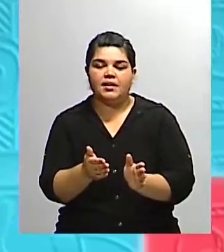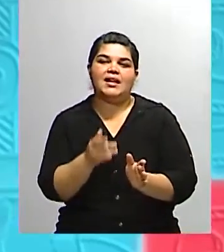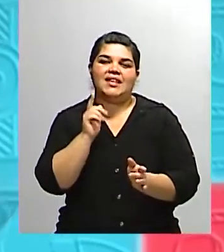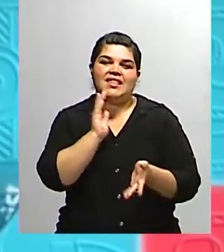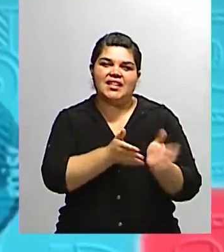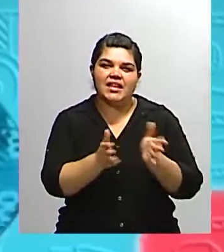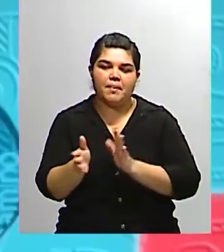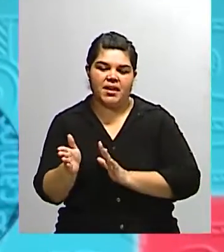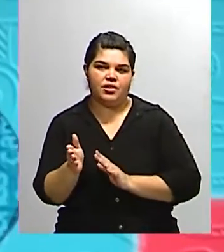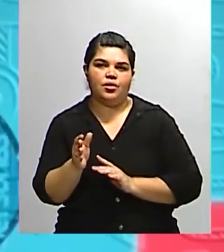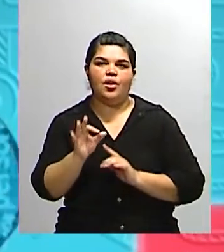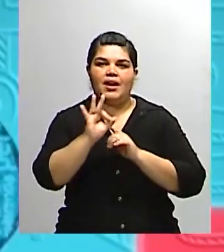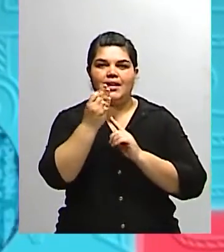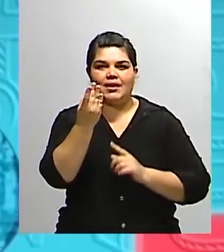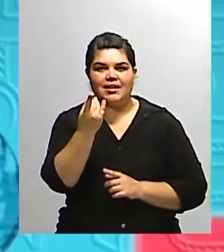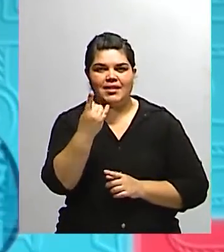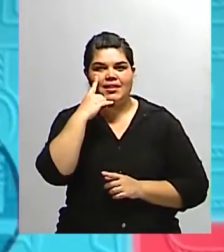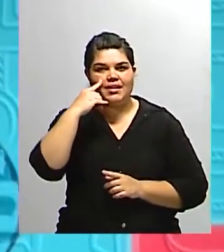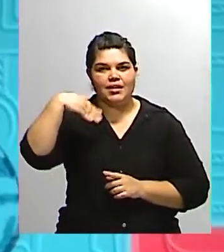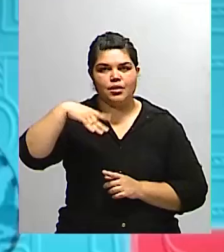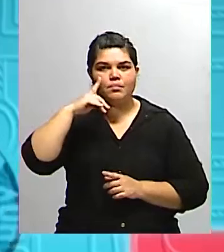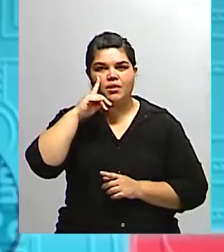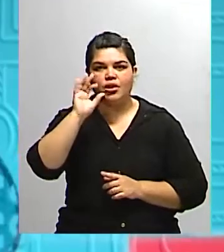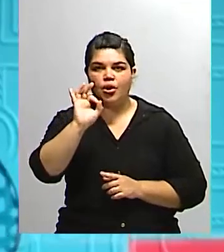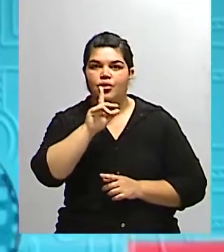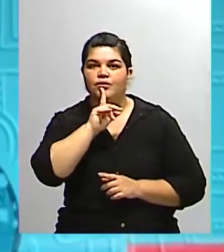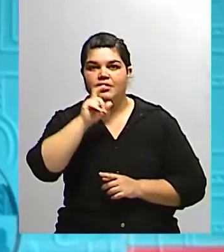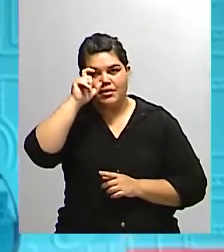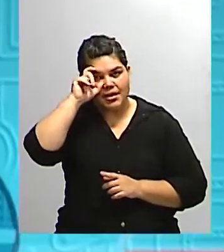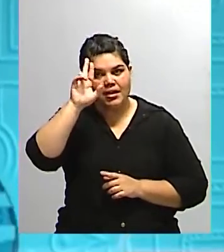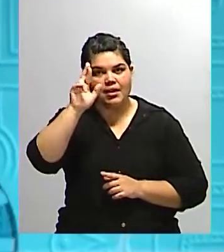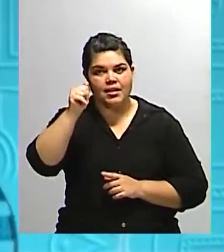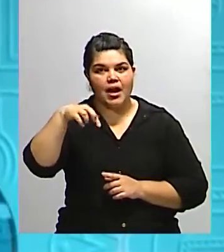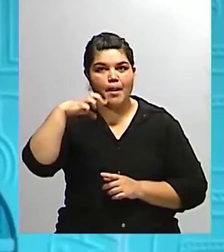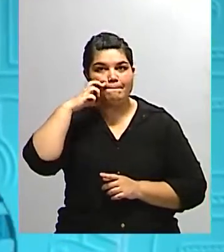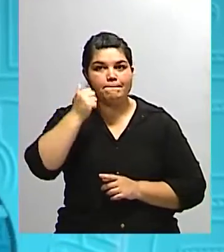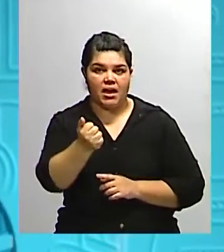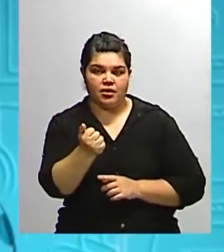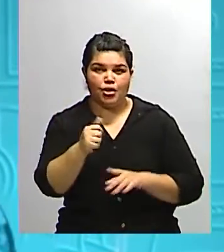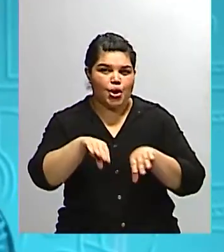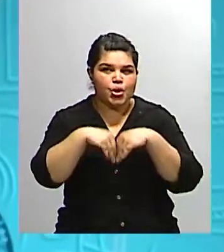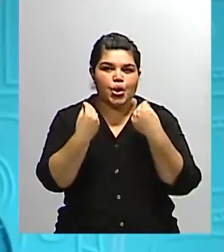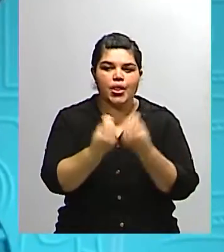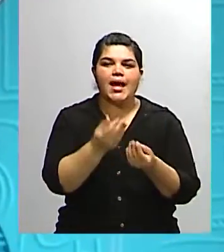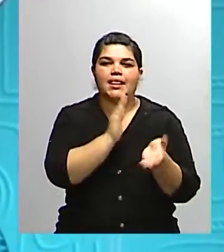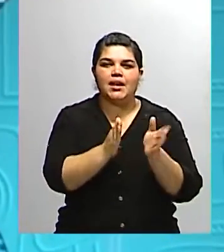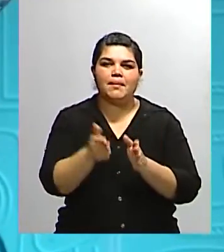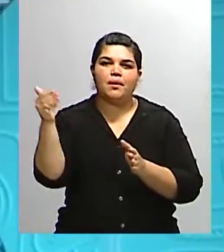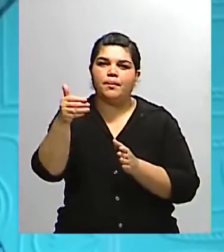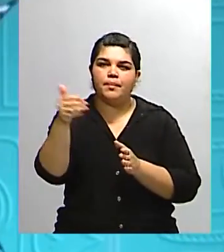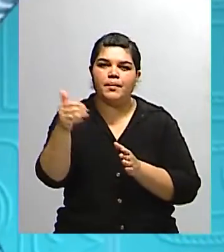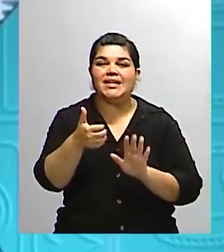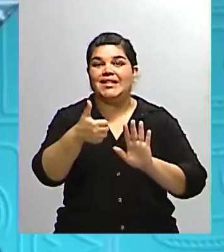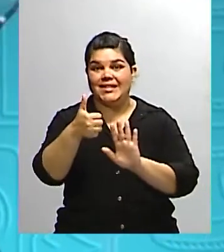quimioterapia. La quimioterapia generalmente son 6 dosis, que también, como te decía, ha ido aumentando